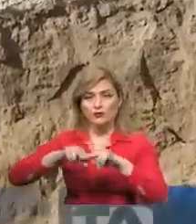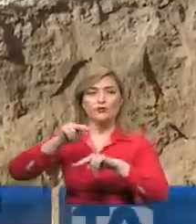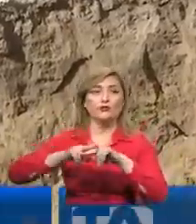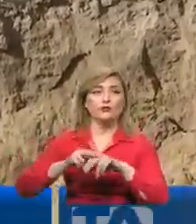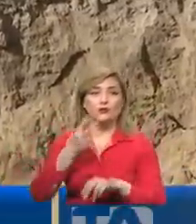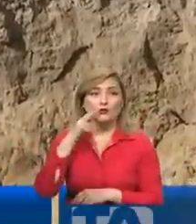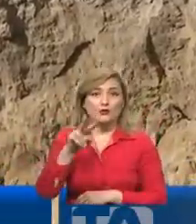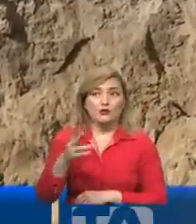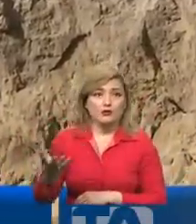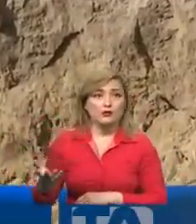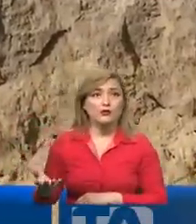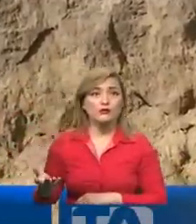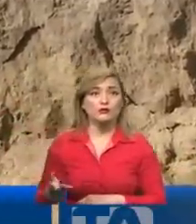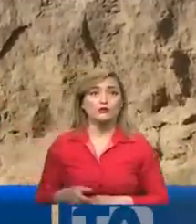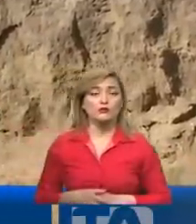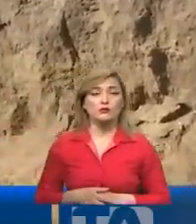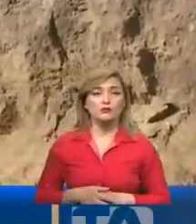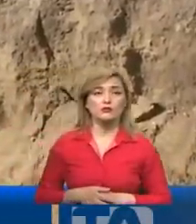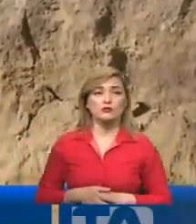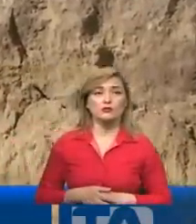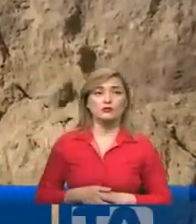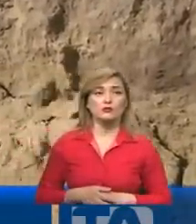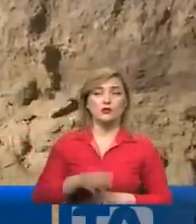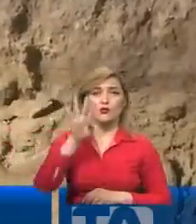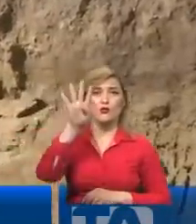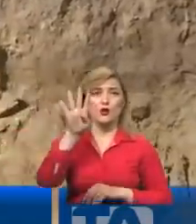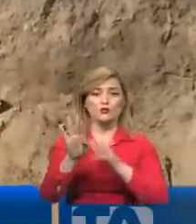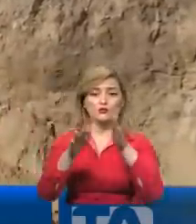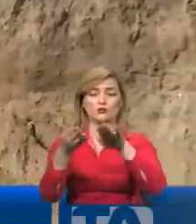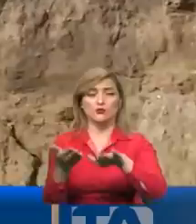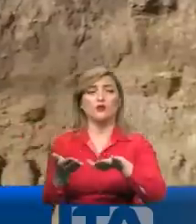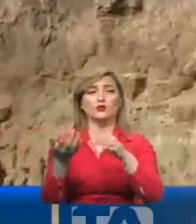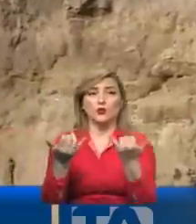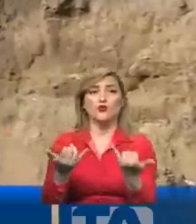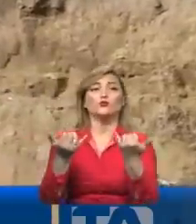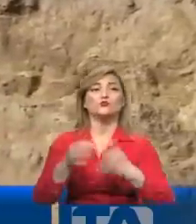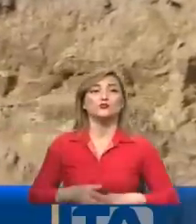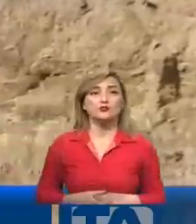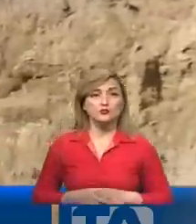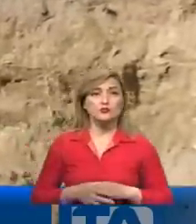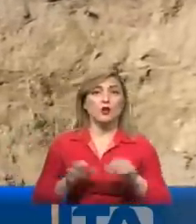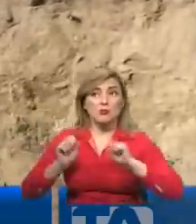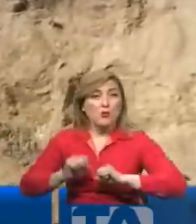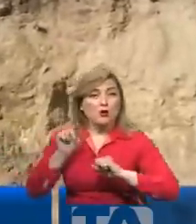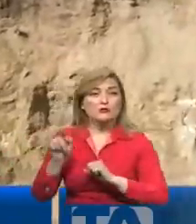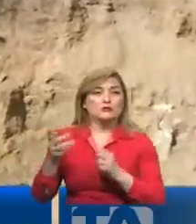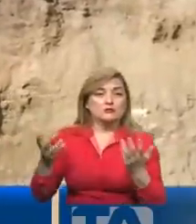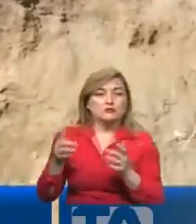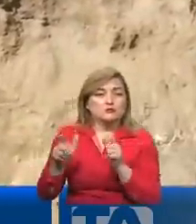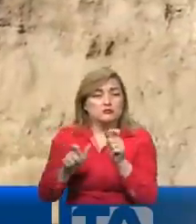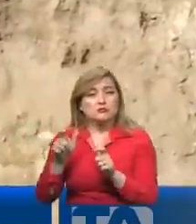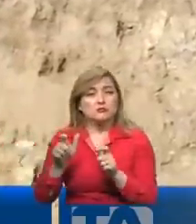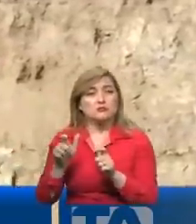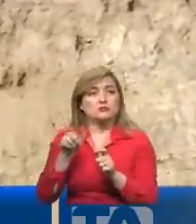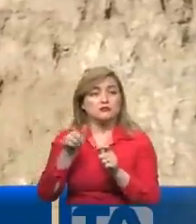construcciones. Hemos visto también que, bueno, esta tragedia ha dejado 4 fallecidos en esta ocasión. Sin embargo, claro, pudo haber afectado también a las personas